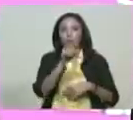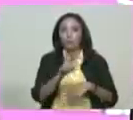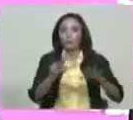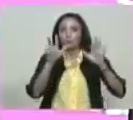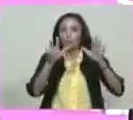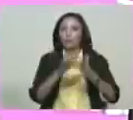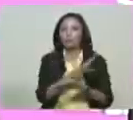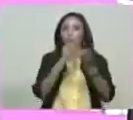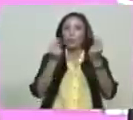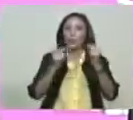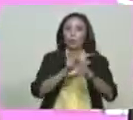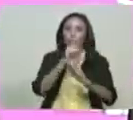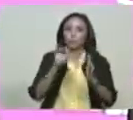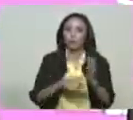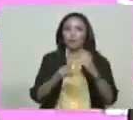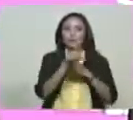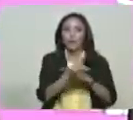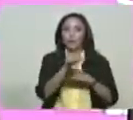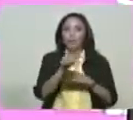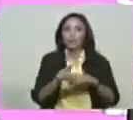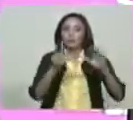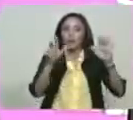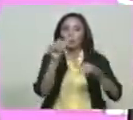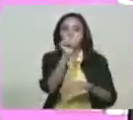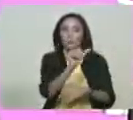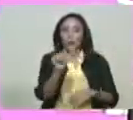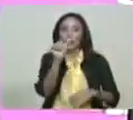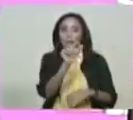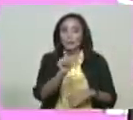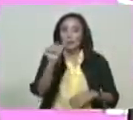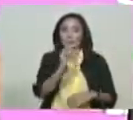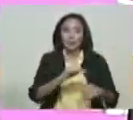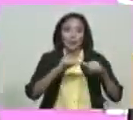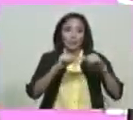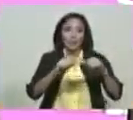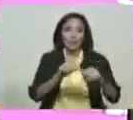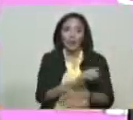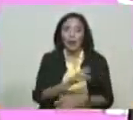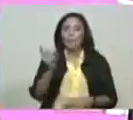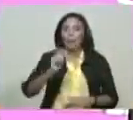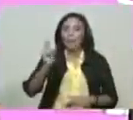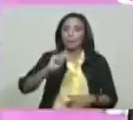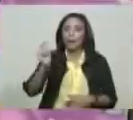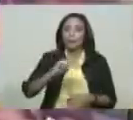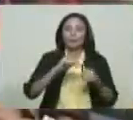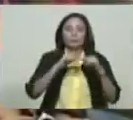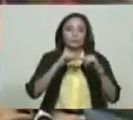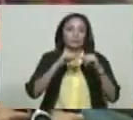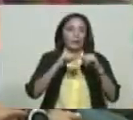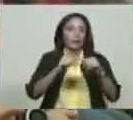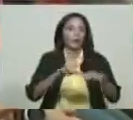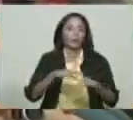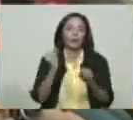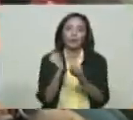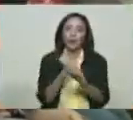quedé. 118 semanas continuas, con calidad